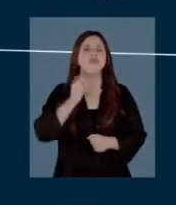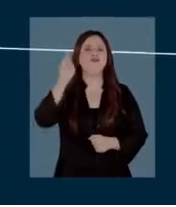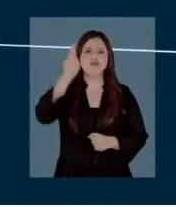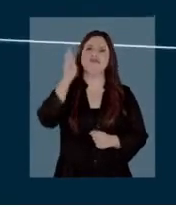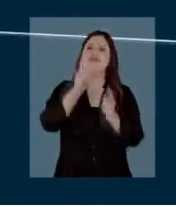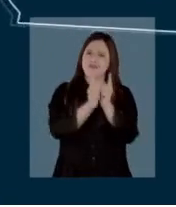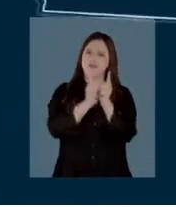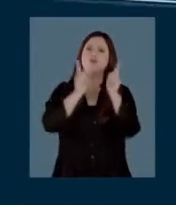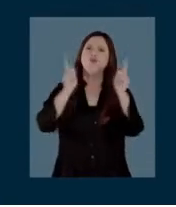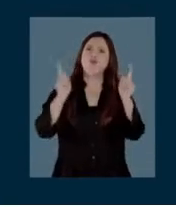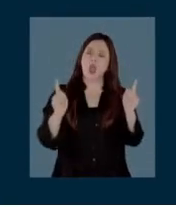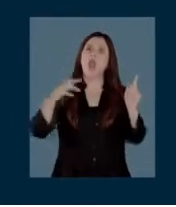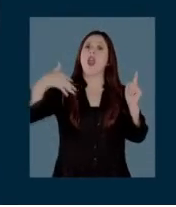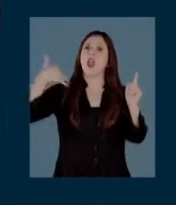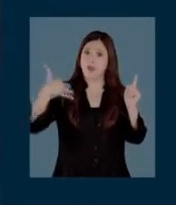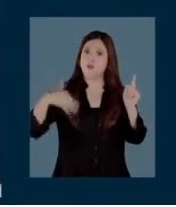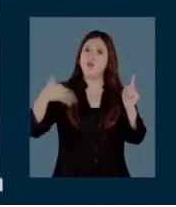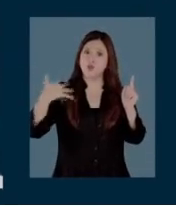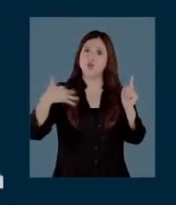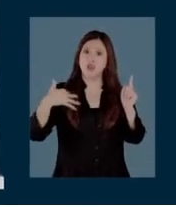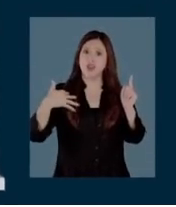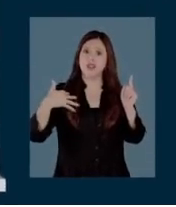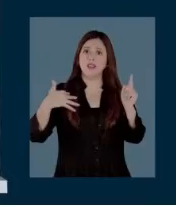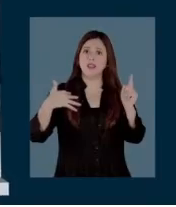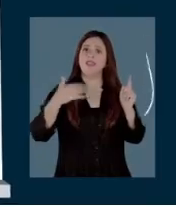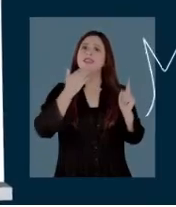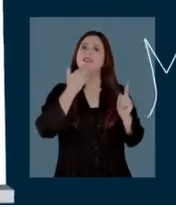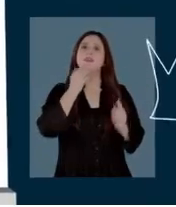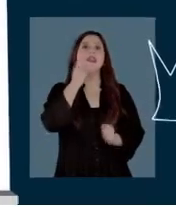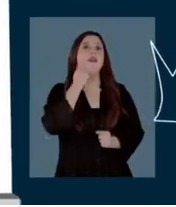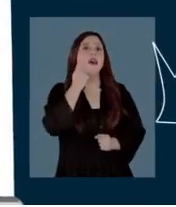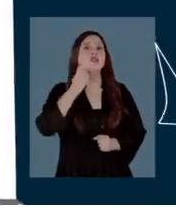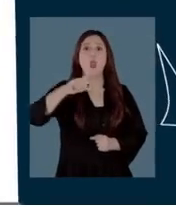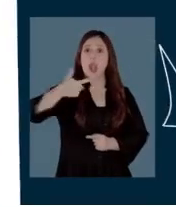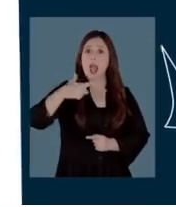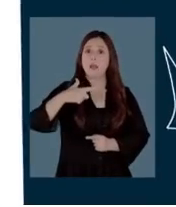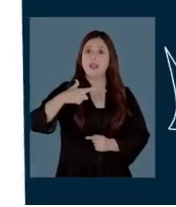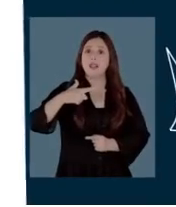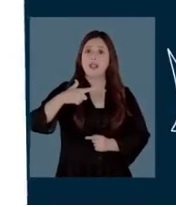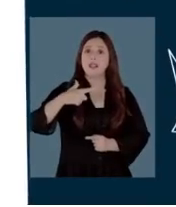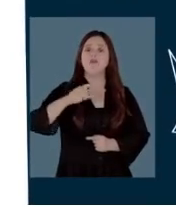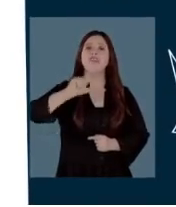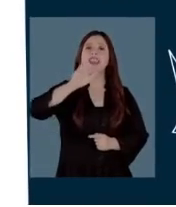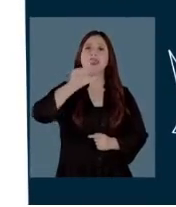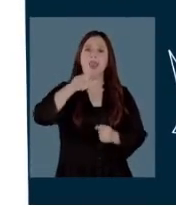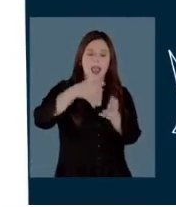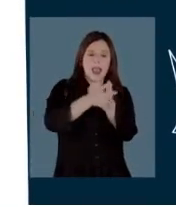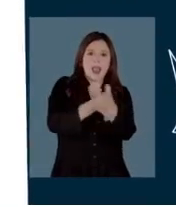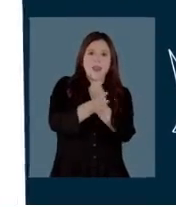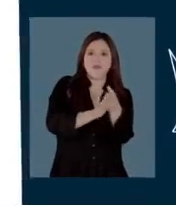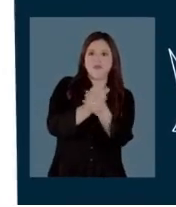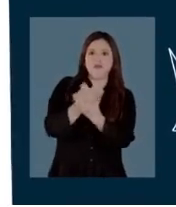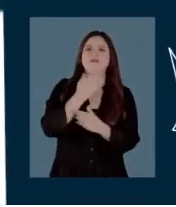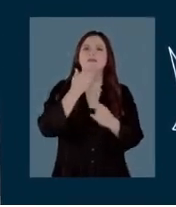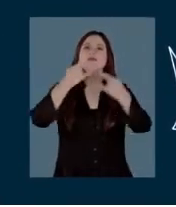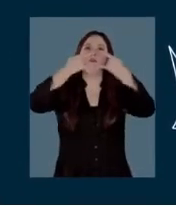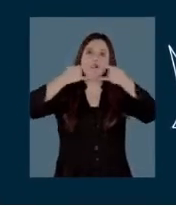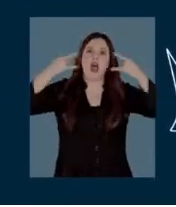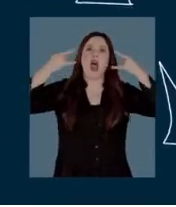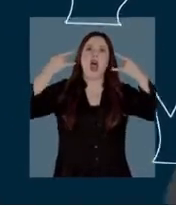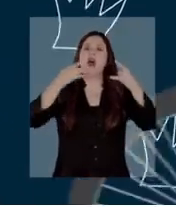vencido hasta 12 meses atrás. Hasta 12 meses, eso es importante. Sí, lo que sí solicitamos es que por favor no asistir